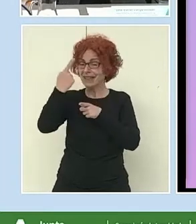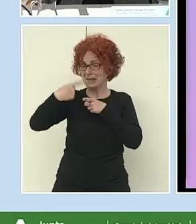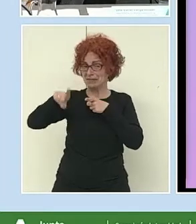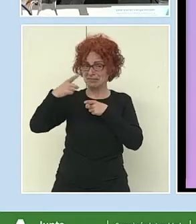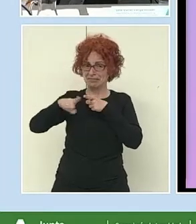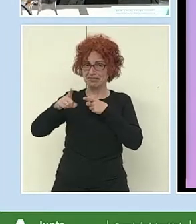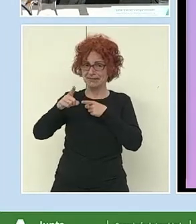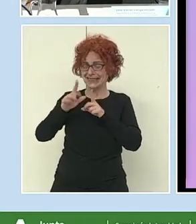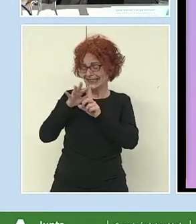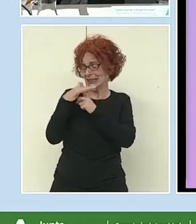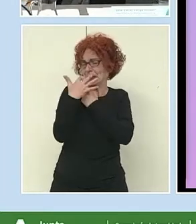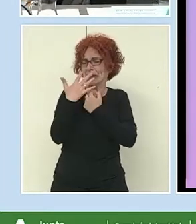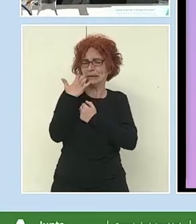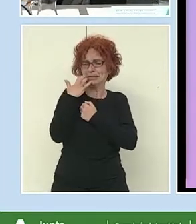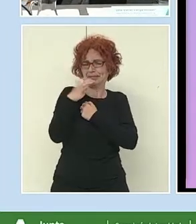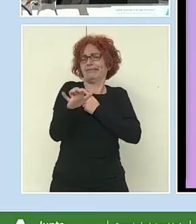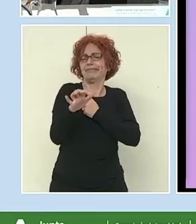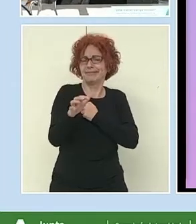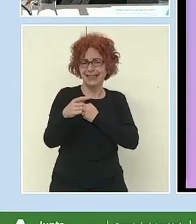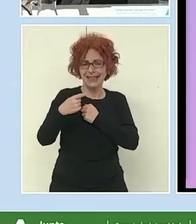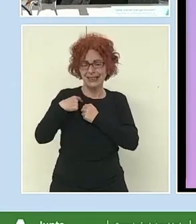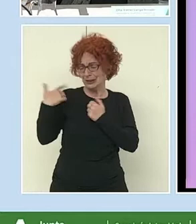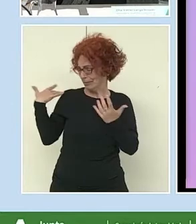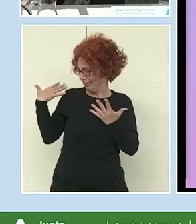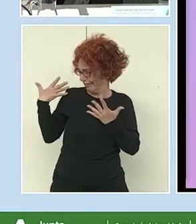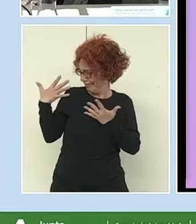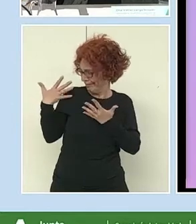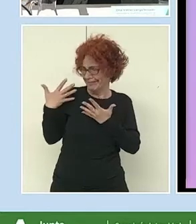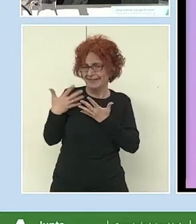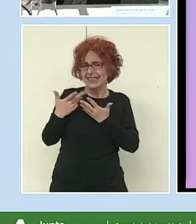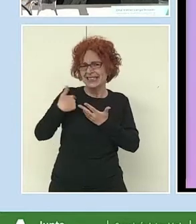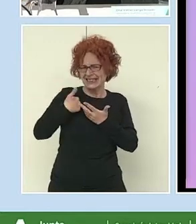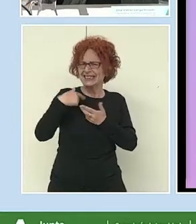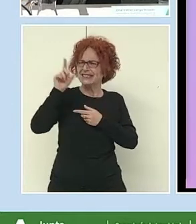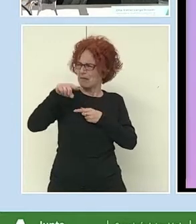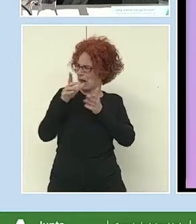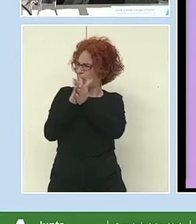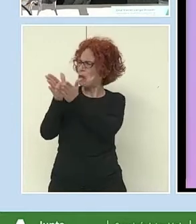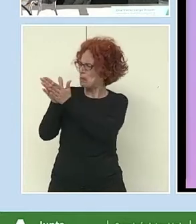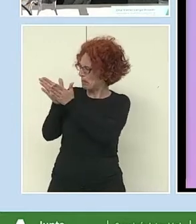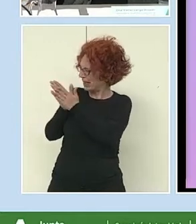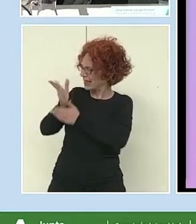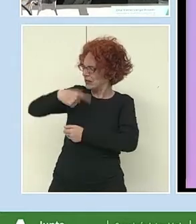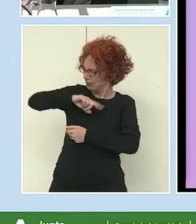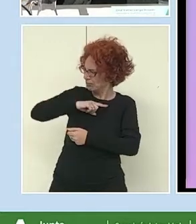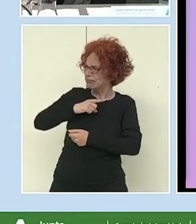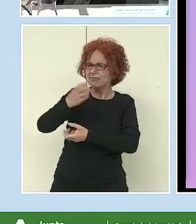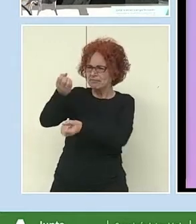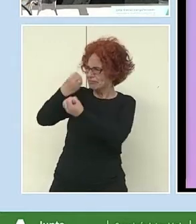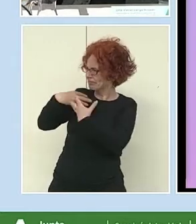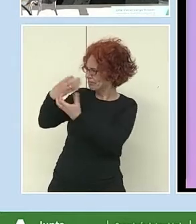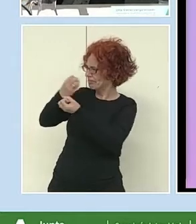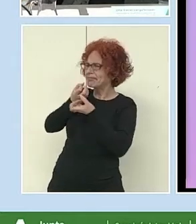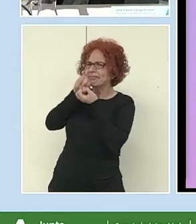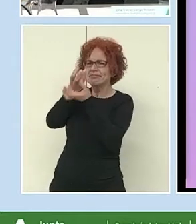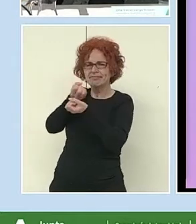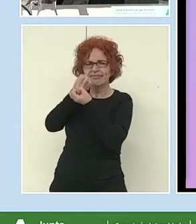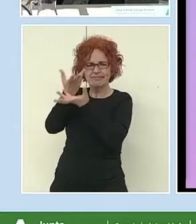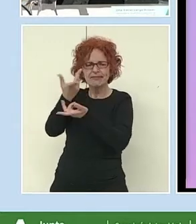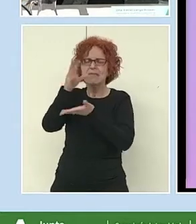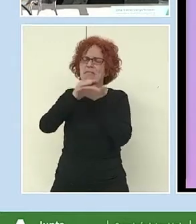a lo largo de mi carrera y también compañeras me han comentado, pues pues compañeros que evitan a toda